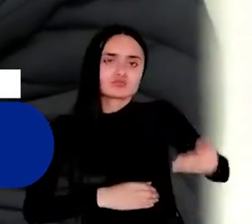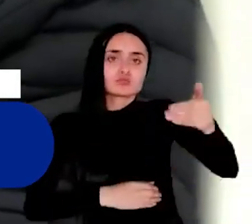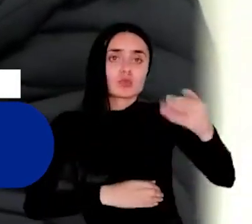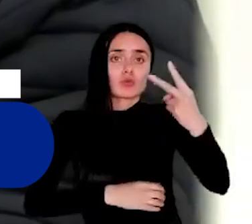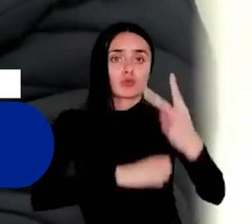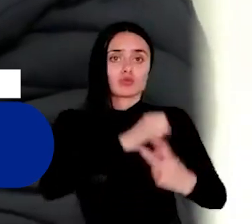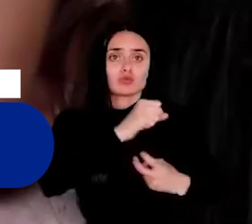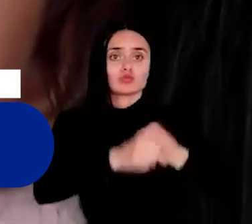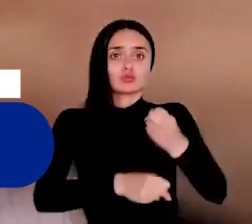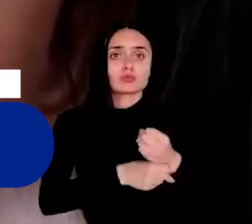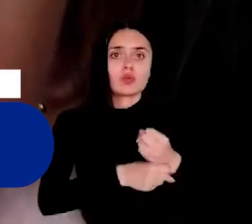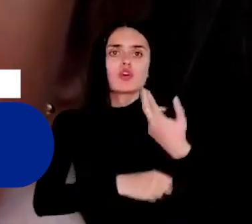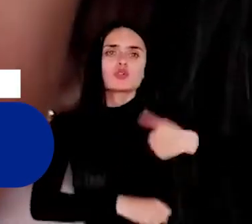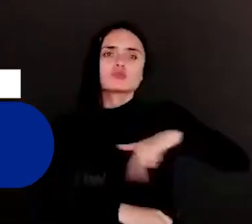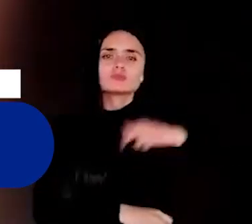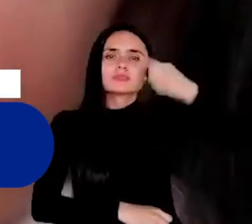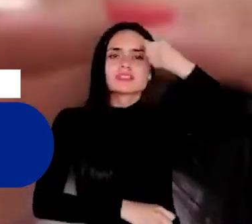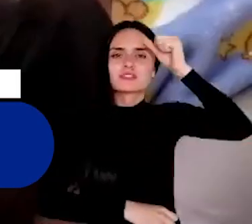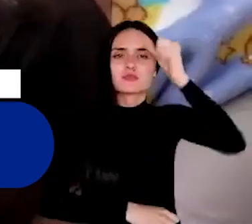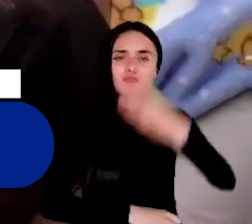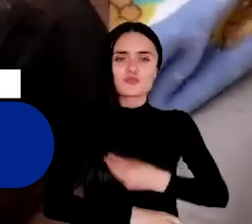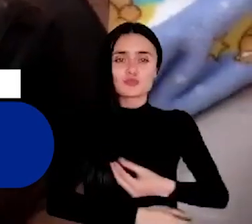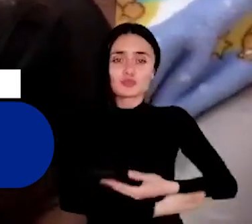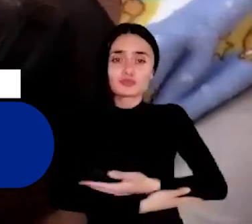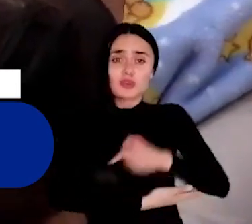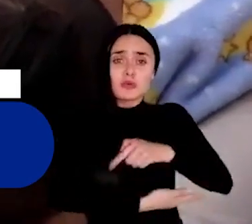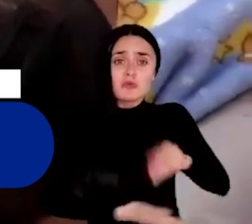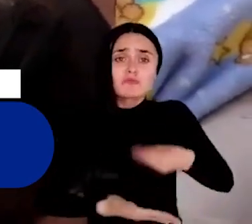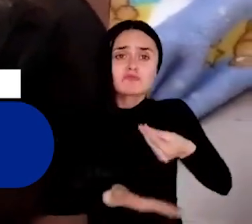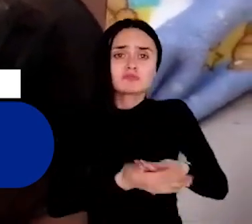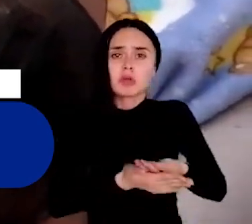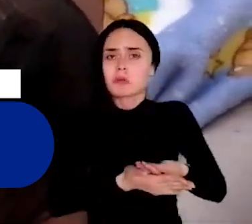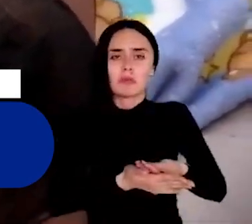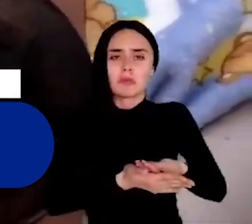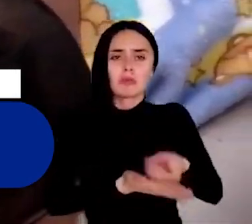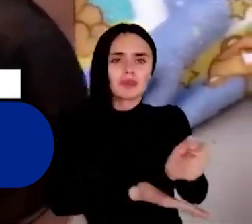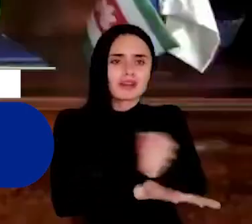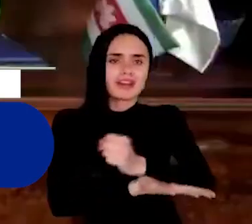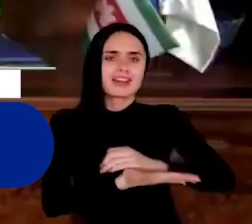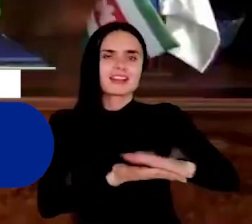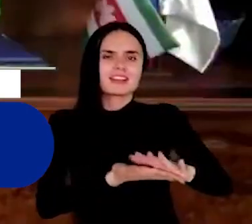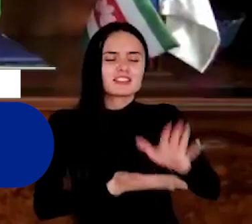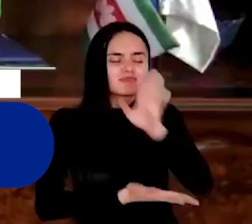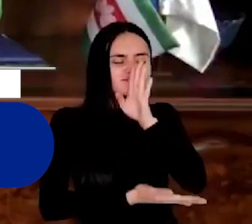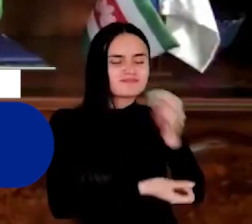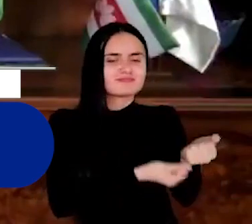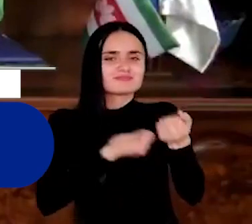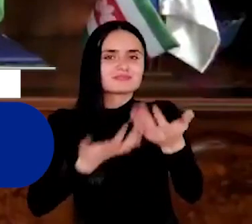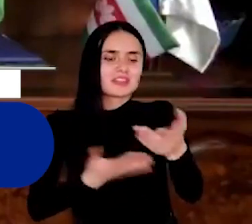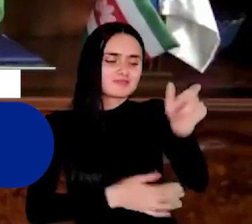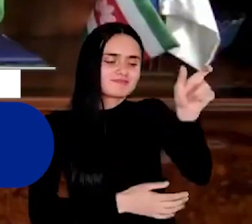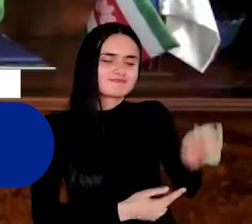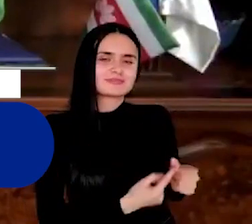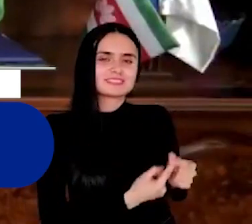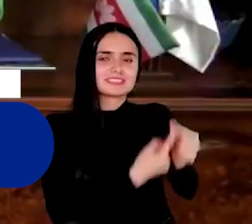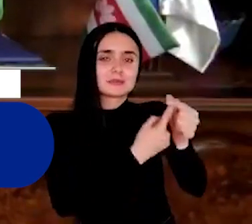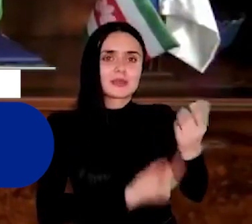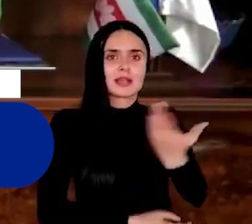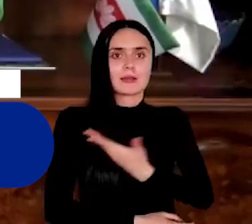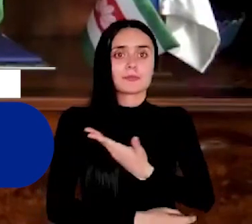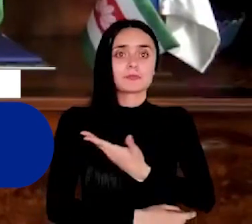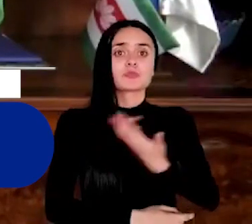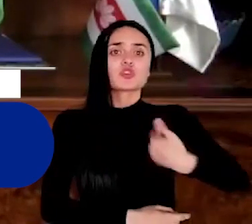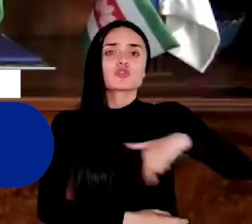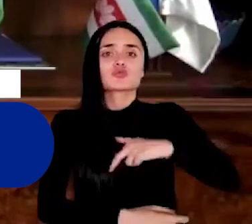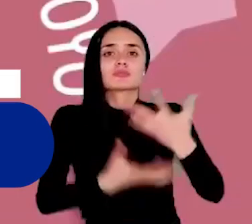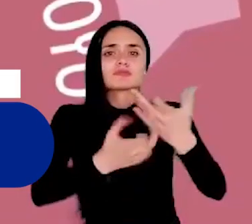y complementaria hasta los 2 años de edad. Recordemos que la lactancia materna es gratuita y viene en el mejor empaque, que es el empaque de la mamá,